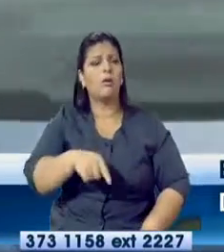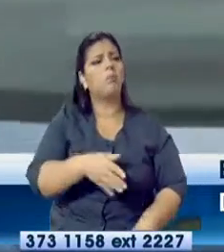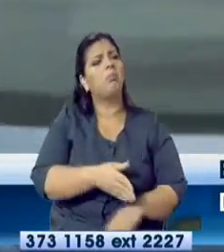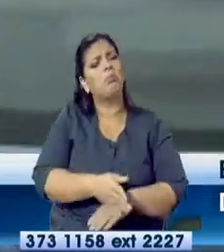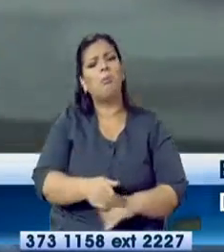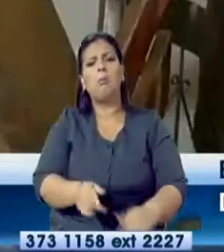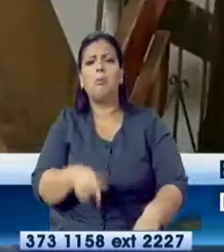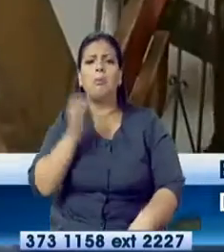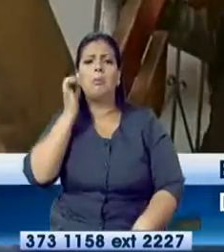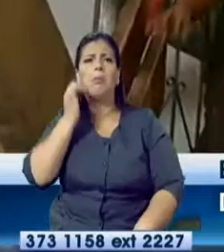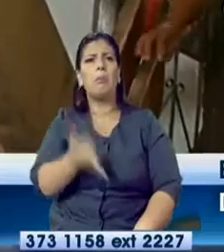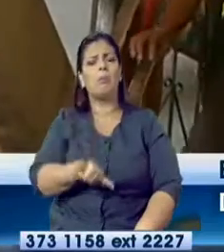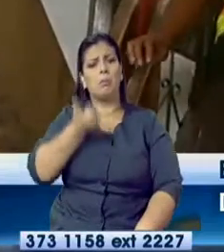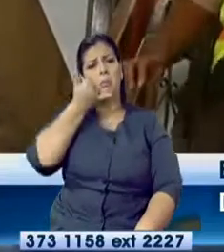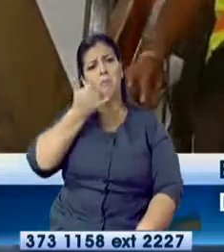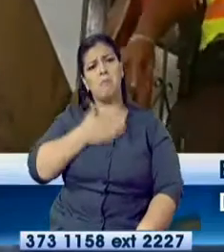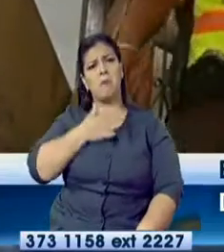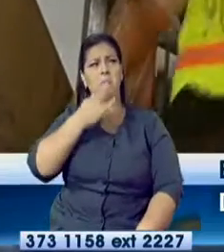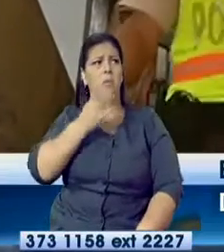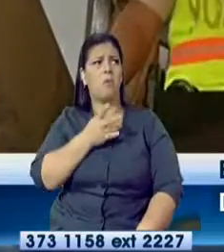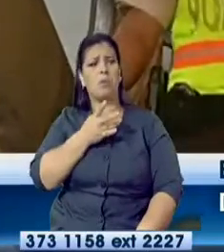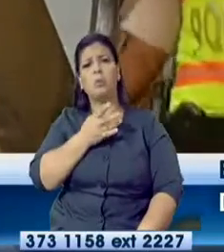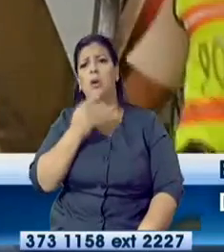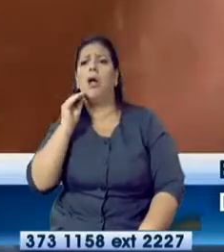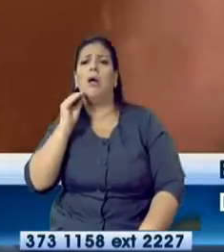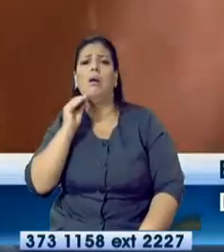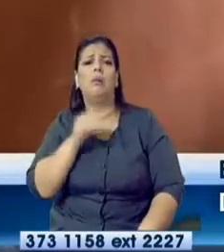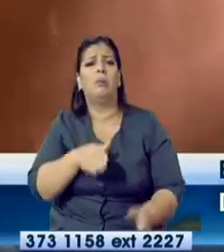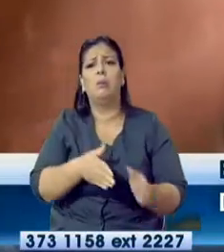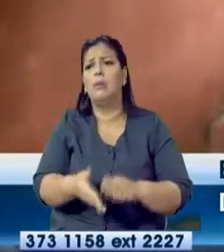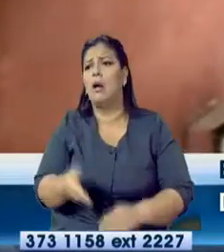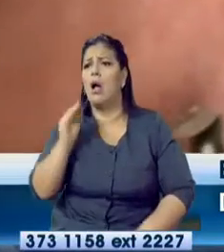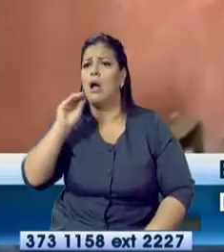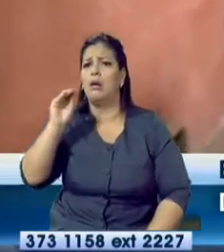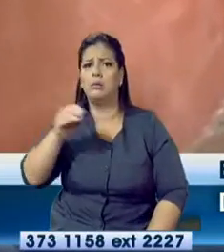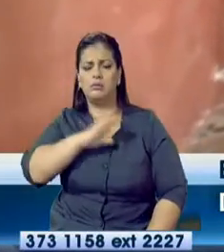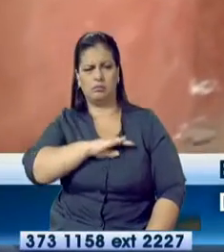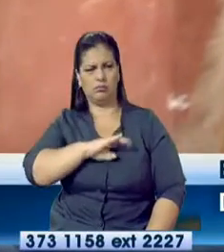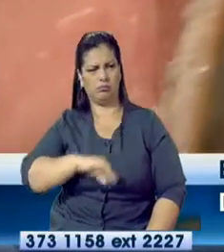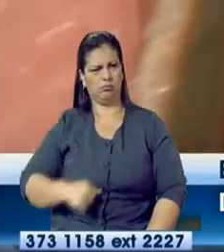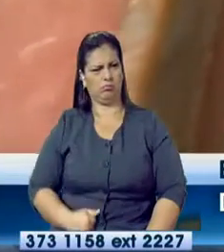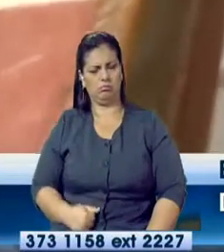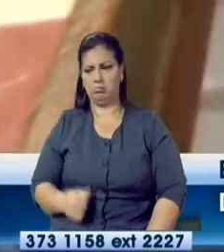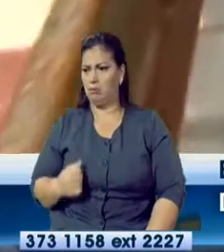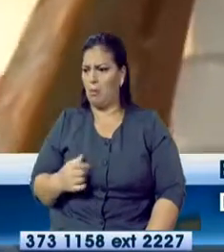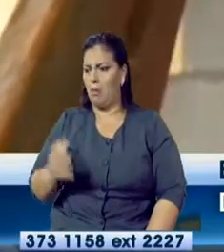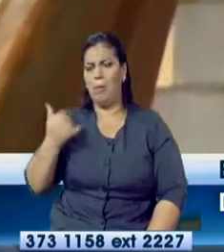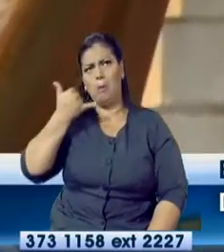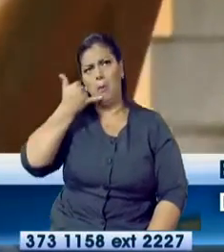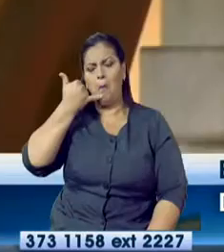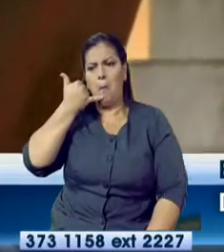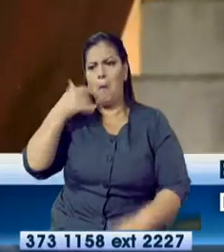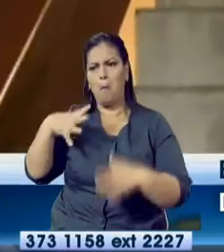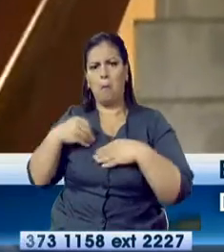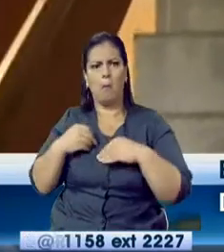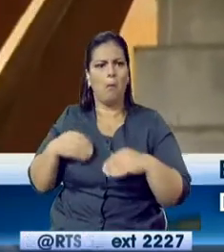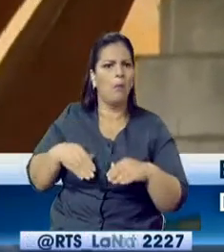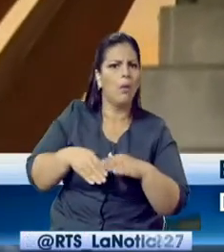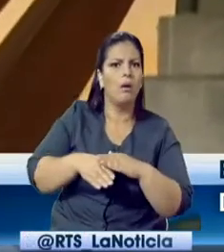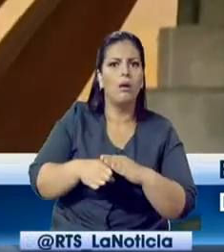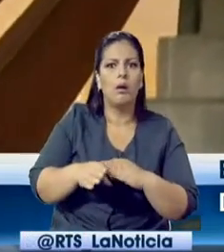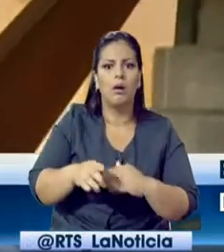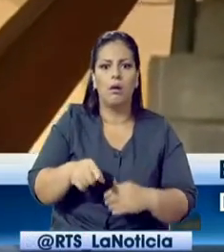estaba ahí muerto. De acuerdo con las hipótesis que se maneja, los causantes del crimen habrían ingresado hasta su departamento con la única misión